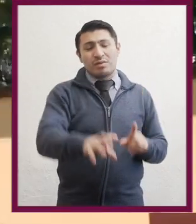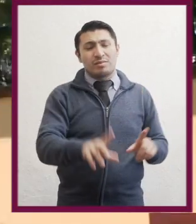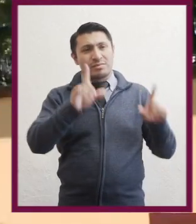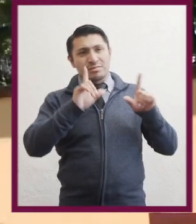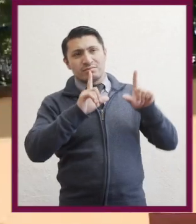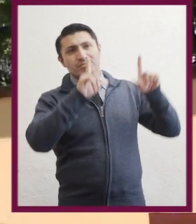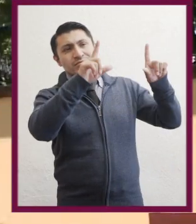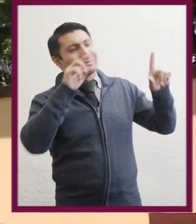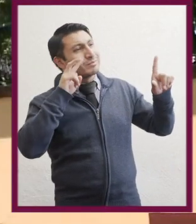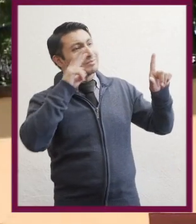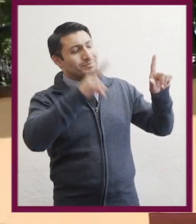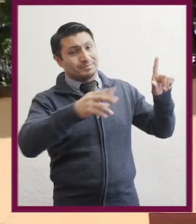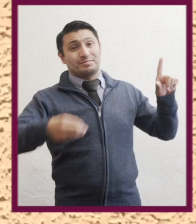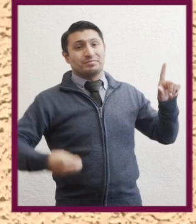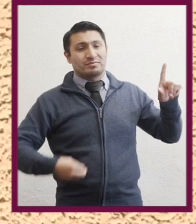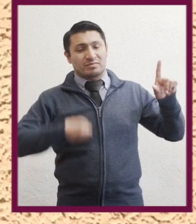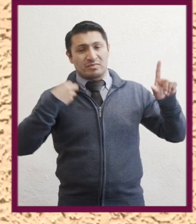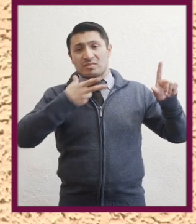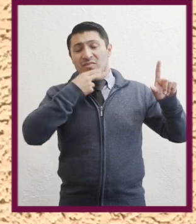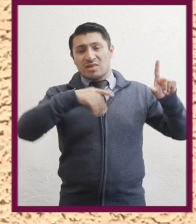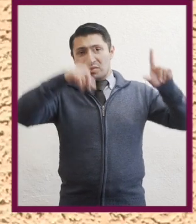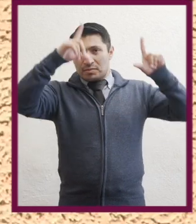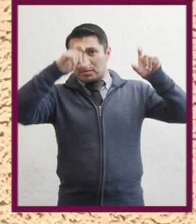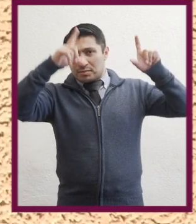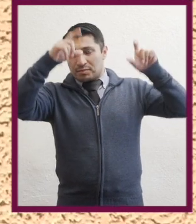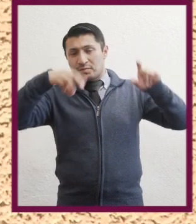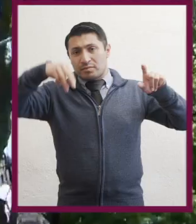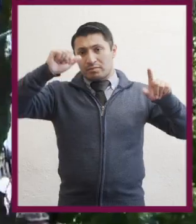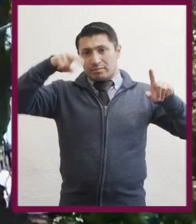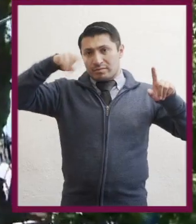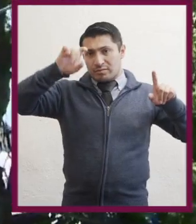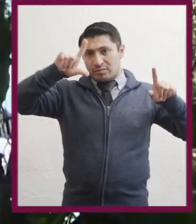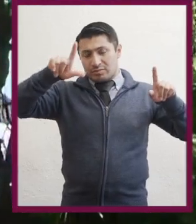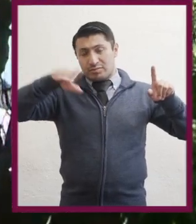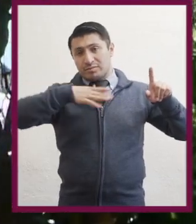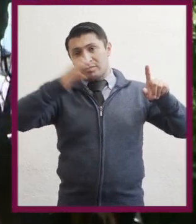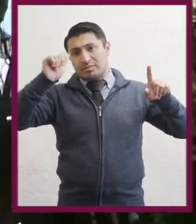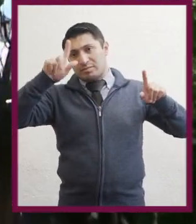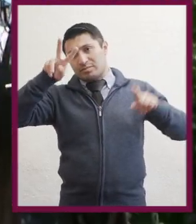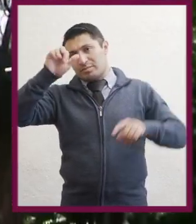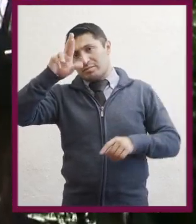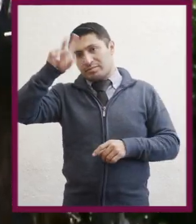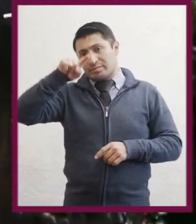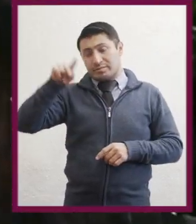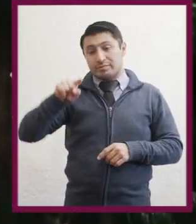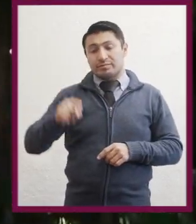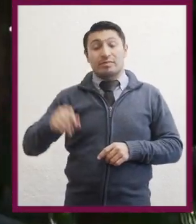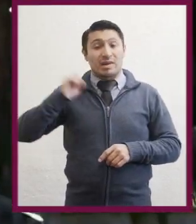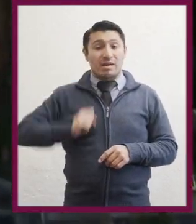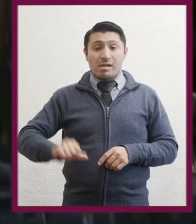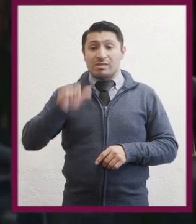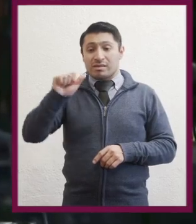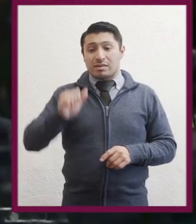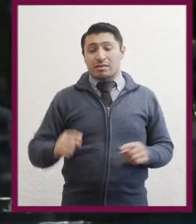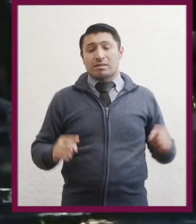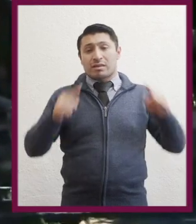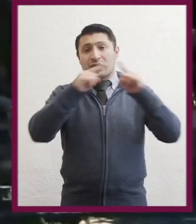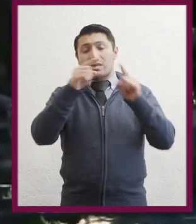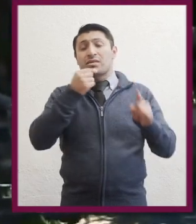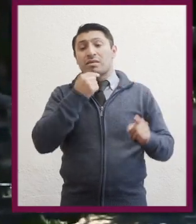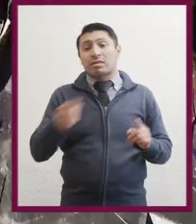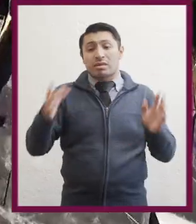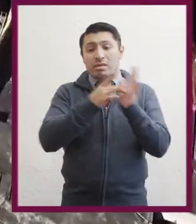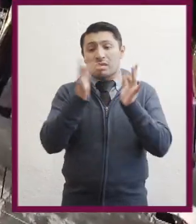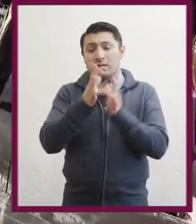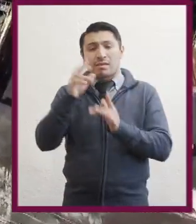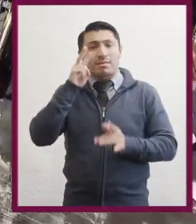nos recuerda que aquí vivió el fotógrafo Manuel Álvarez Bravo. Desde el siglo XVI, la capilla del Niño Jesús